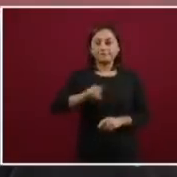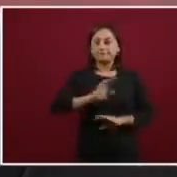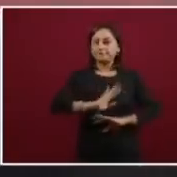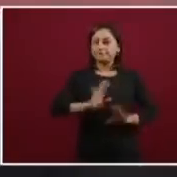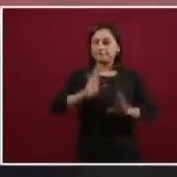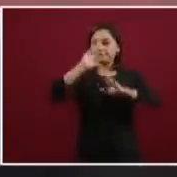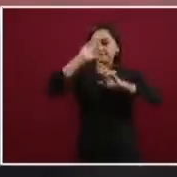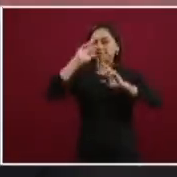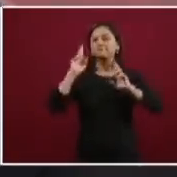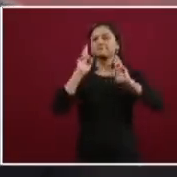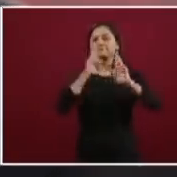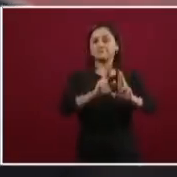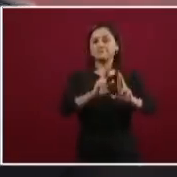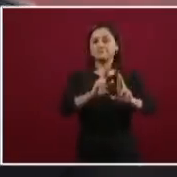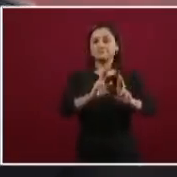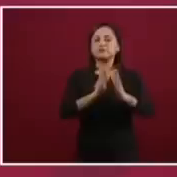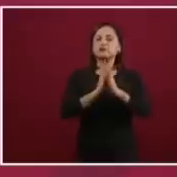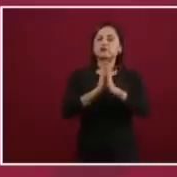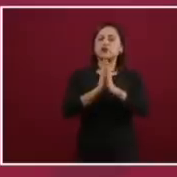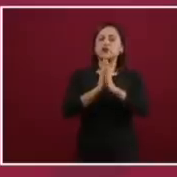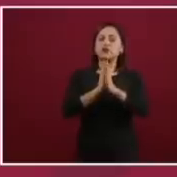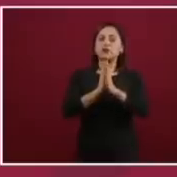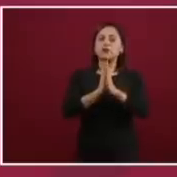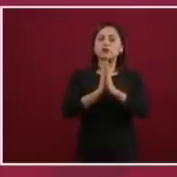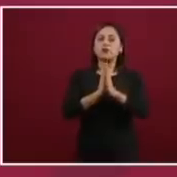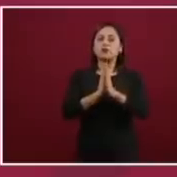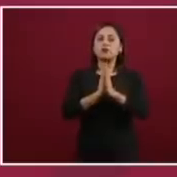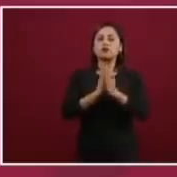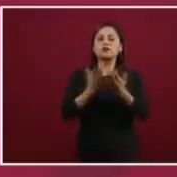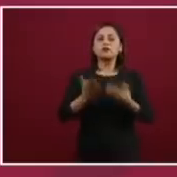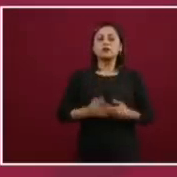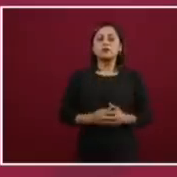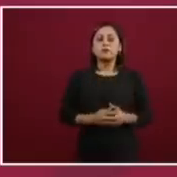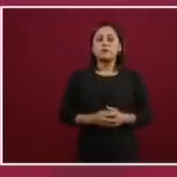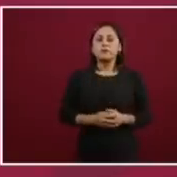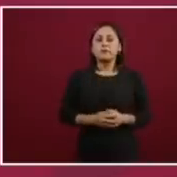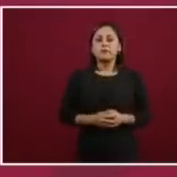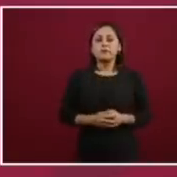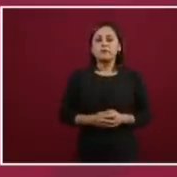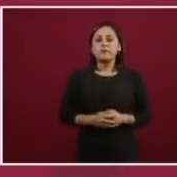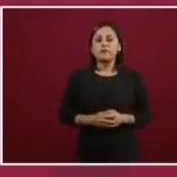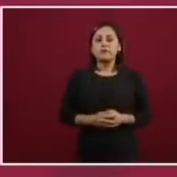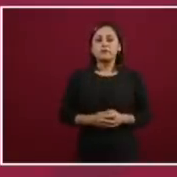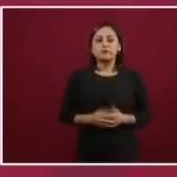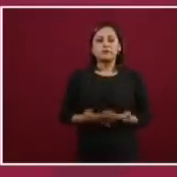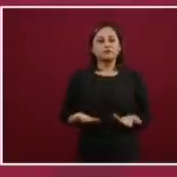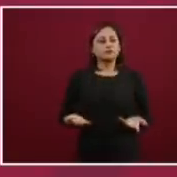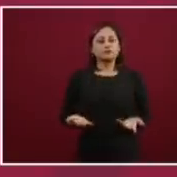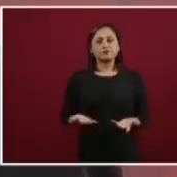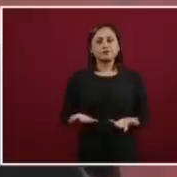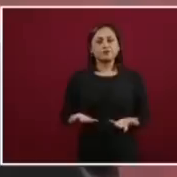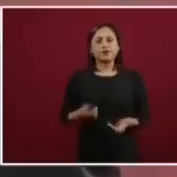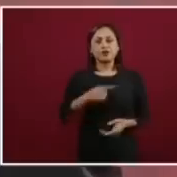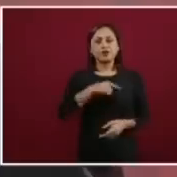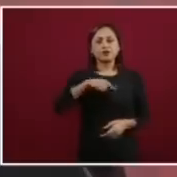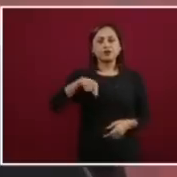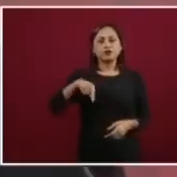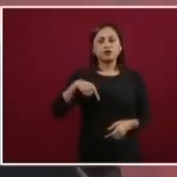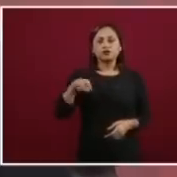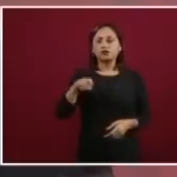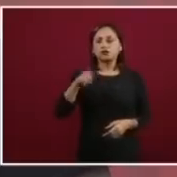no situarnos nosotros como los expertos los sabelotodo